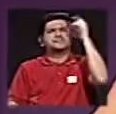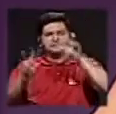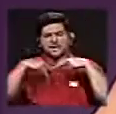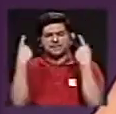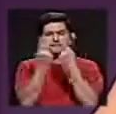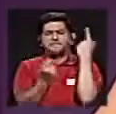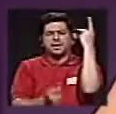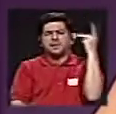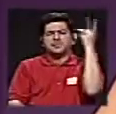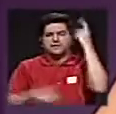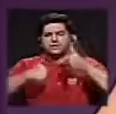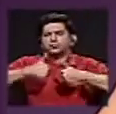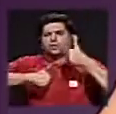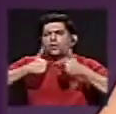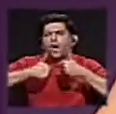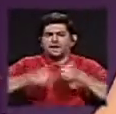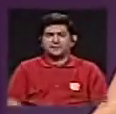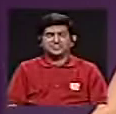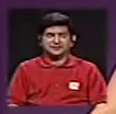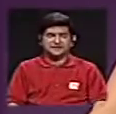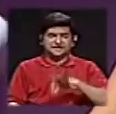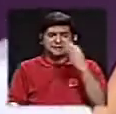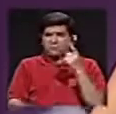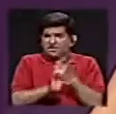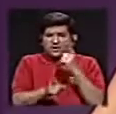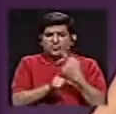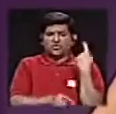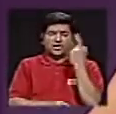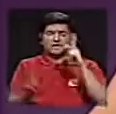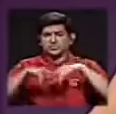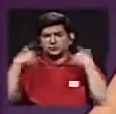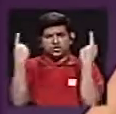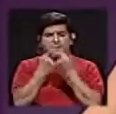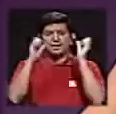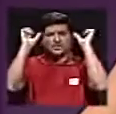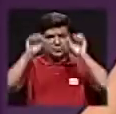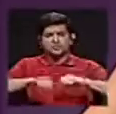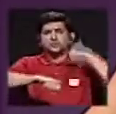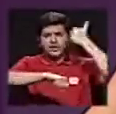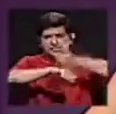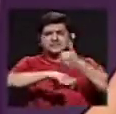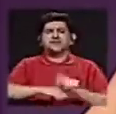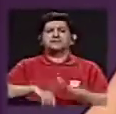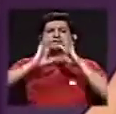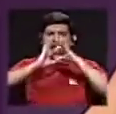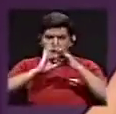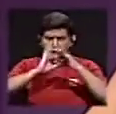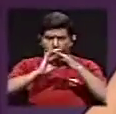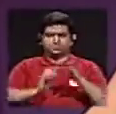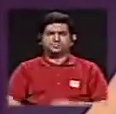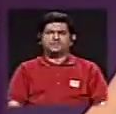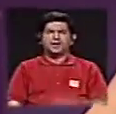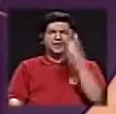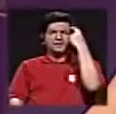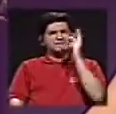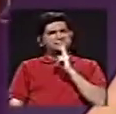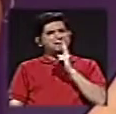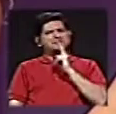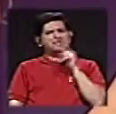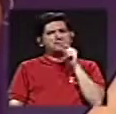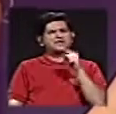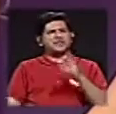políticos porque legalmente eso no lo son los partidos políticos los que pueden hacer una coalición cuáles son los que de verdad podrían